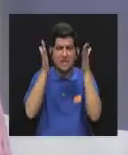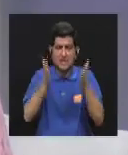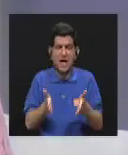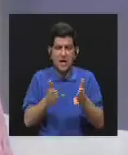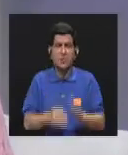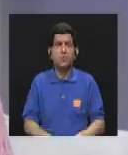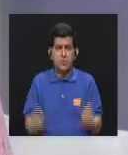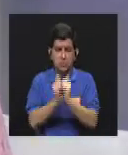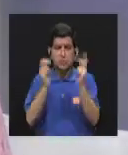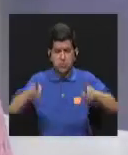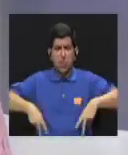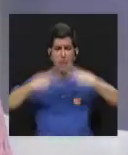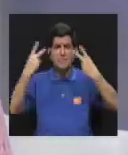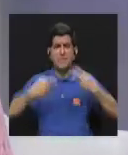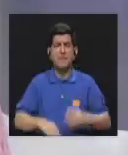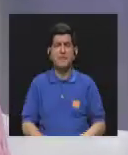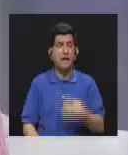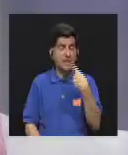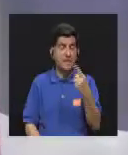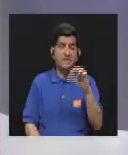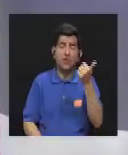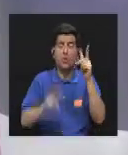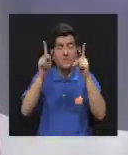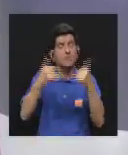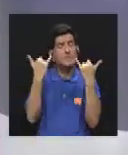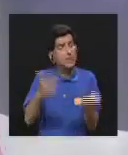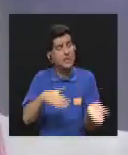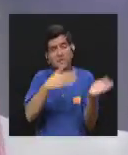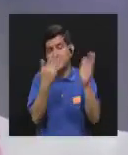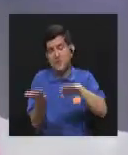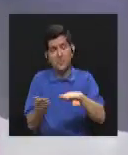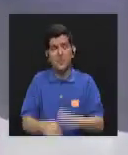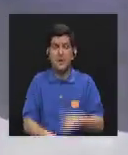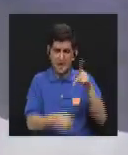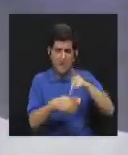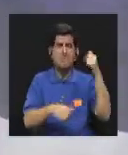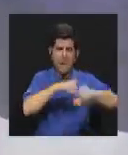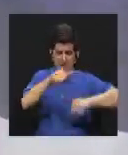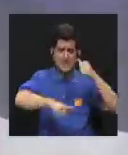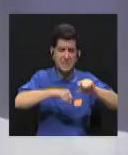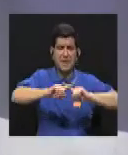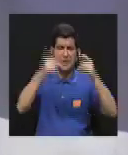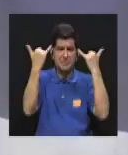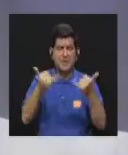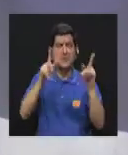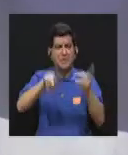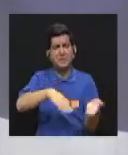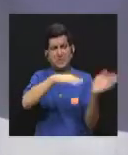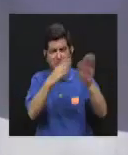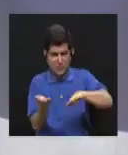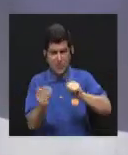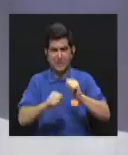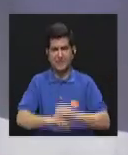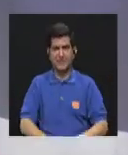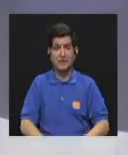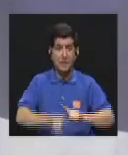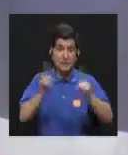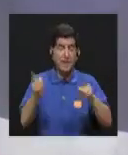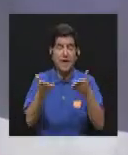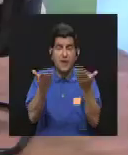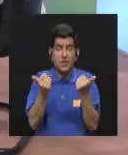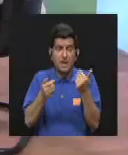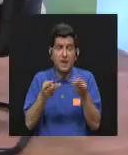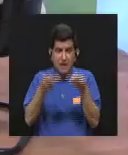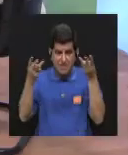todavía están vivos, inclusive en el momento nos contaban de otros que ya no estaban, que habían participado en la lucha, pero ya sabían. Y que ya no estaban. Ya no estaban. Pero que quieren que